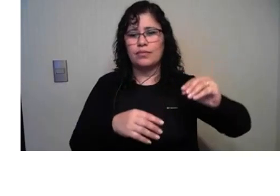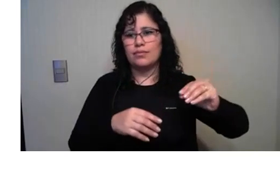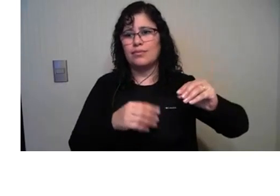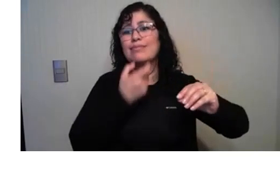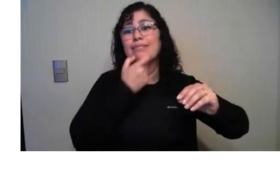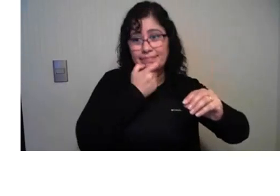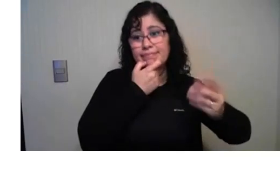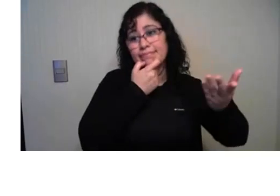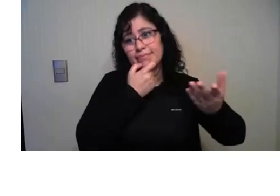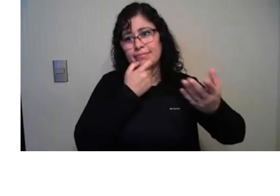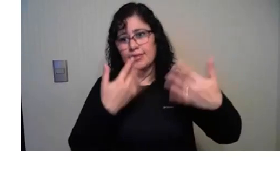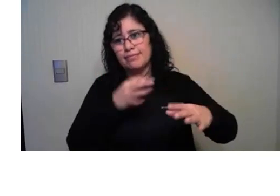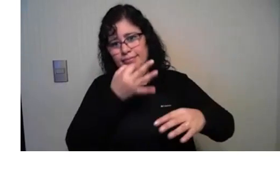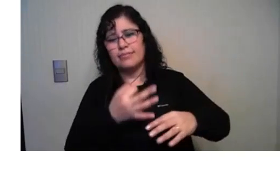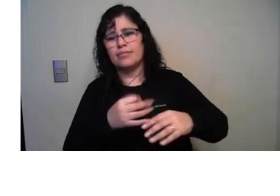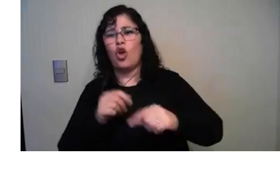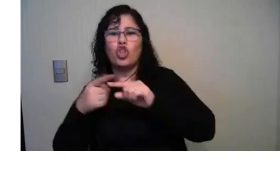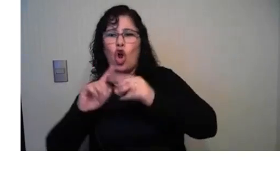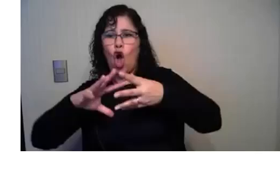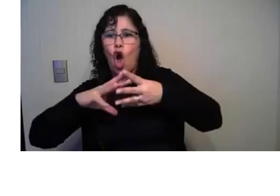esquelética, músculo estriado,